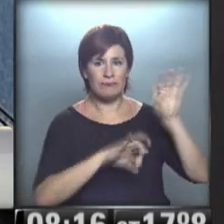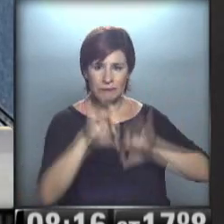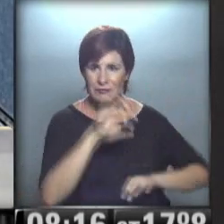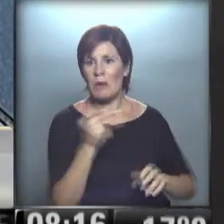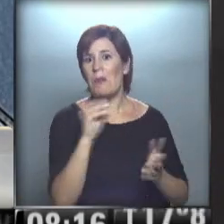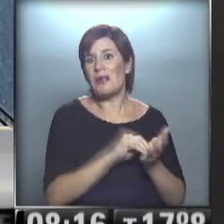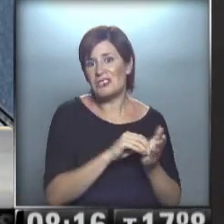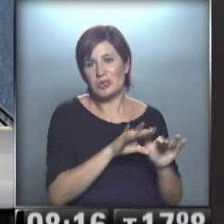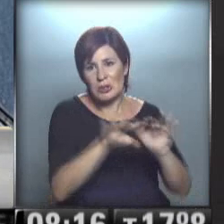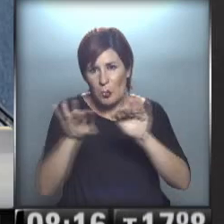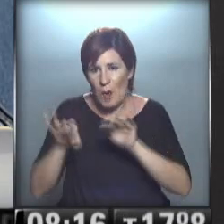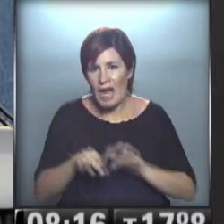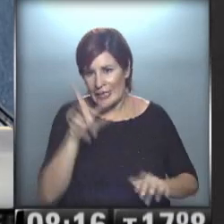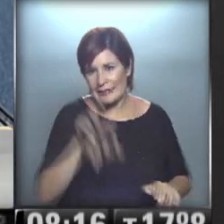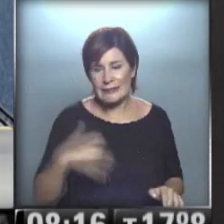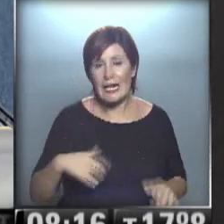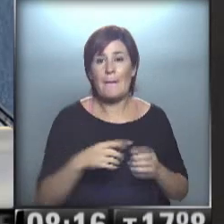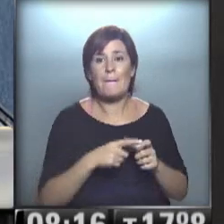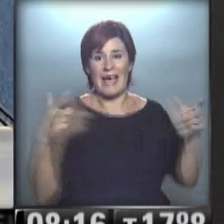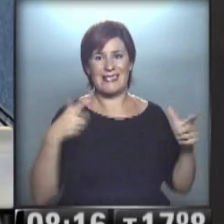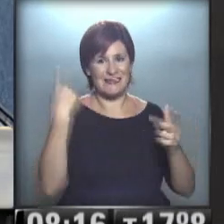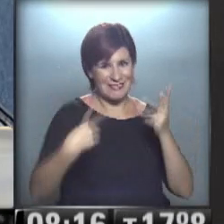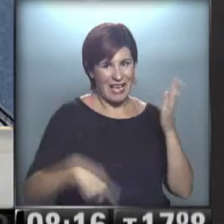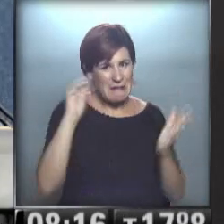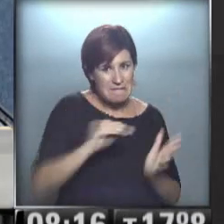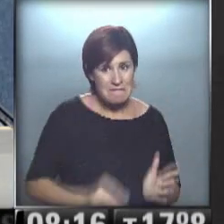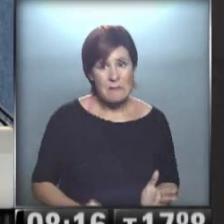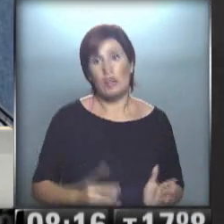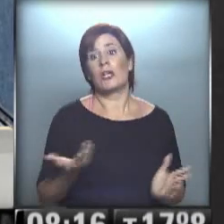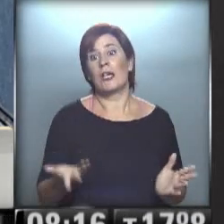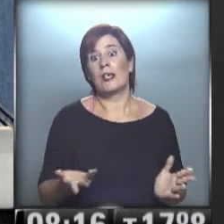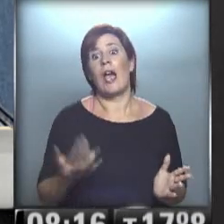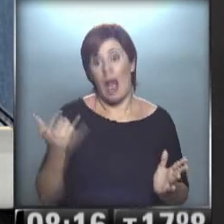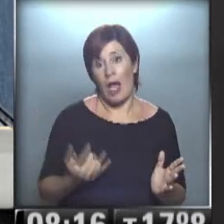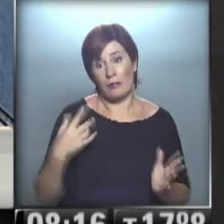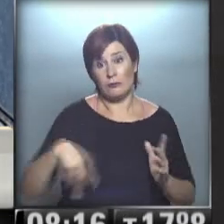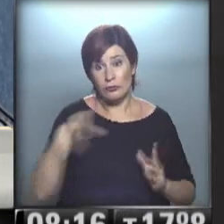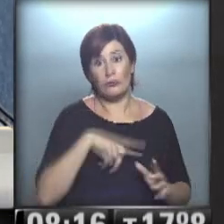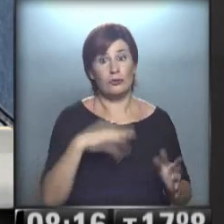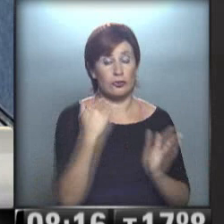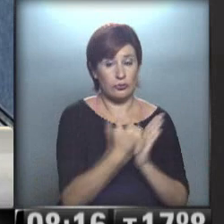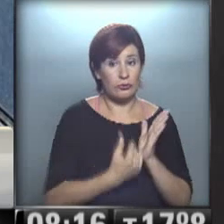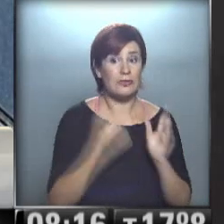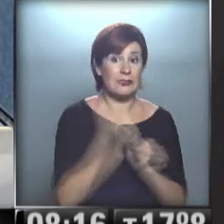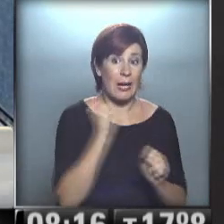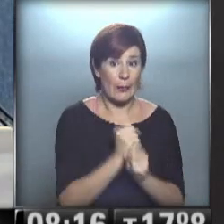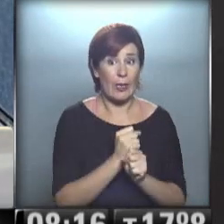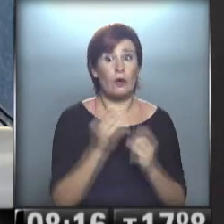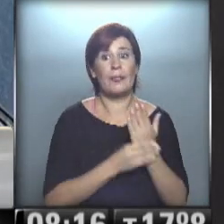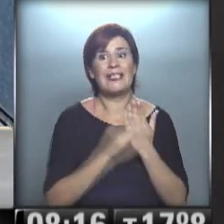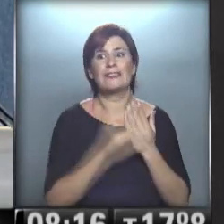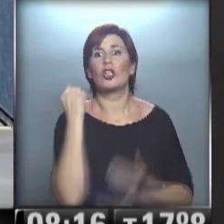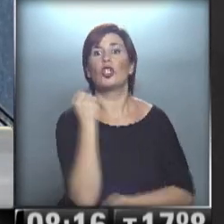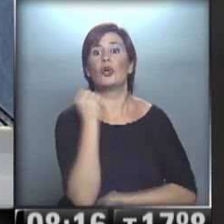incorporan al programa Precios Cuidados es parte de una agenda de trabajo que está siendo encabezada por el ministro Axel Kicillof